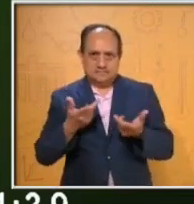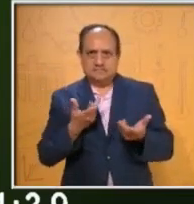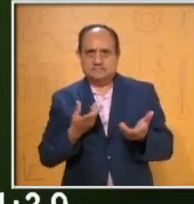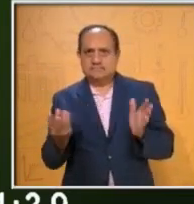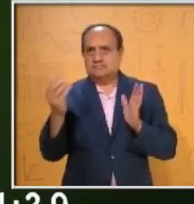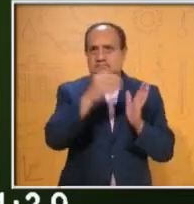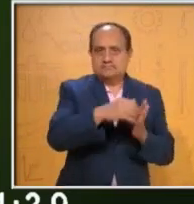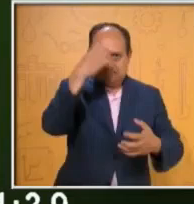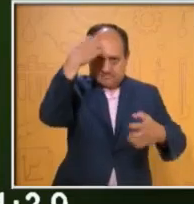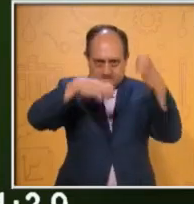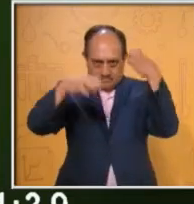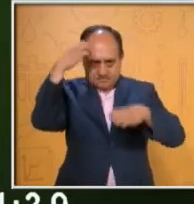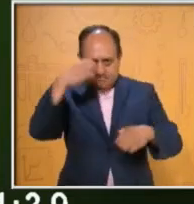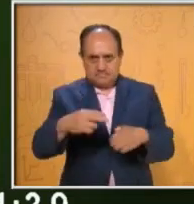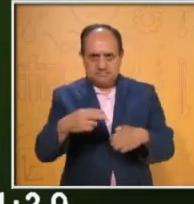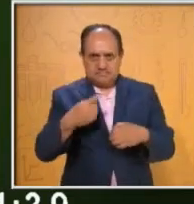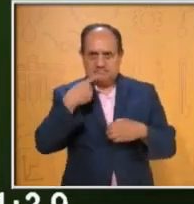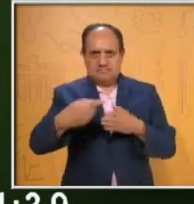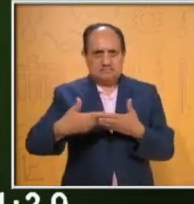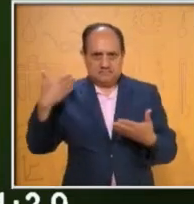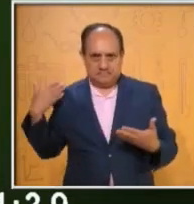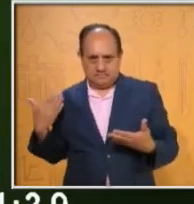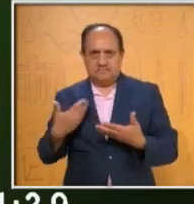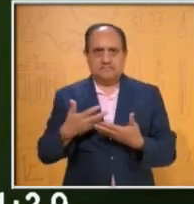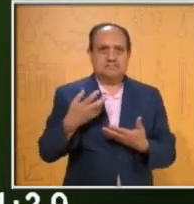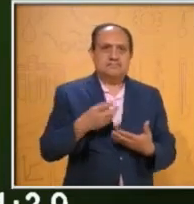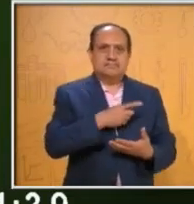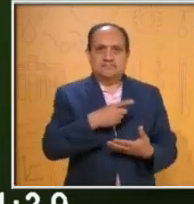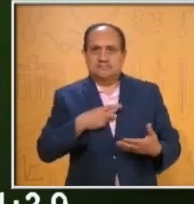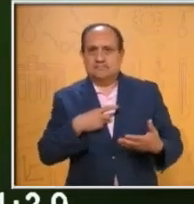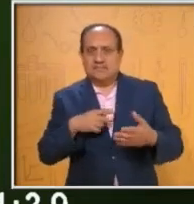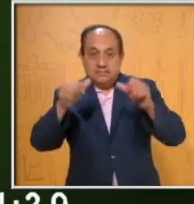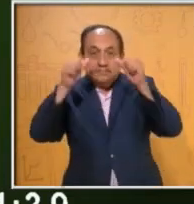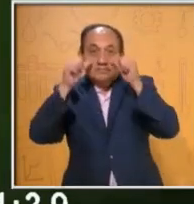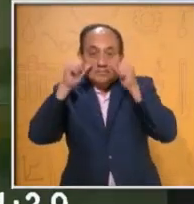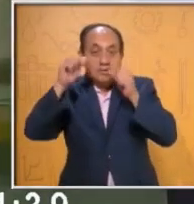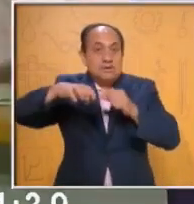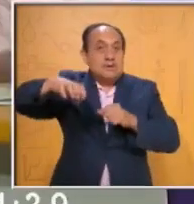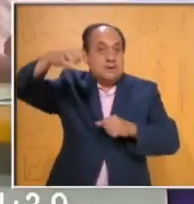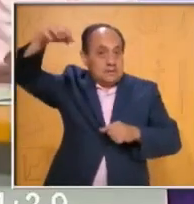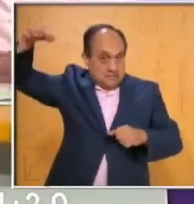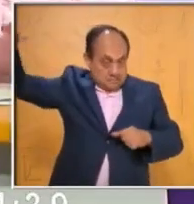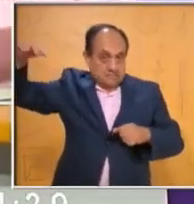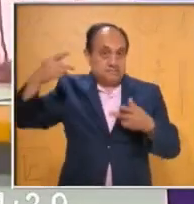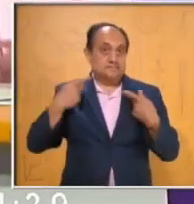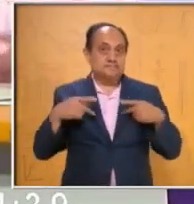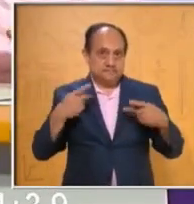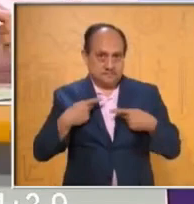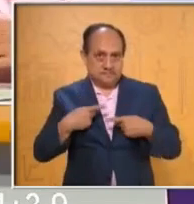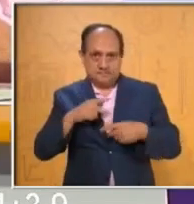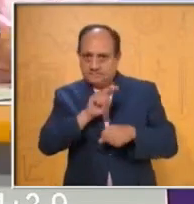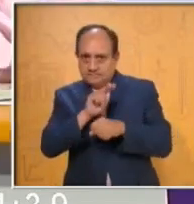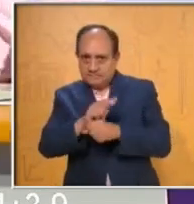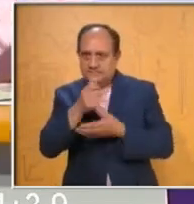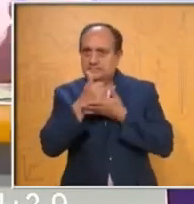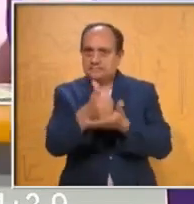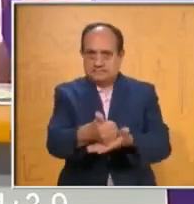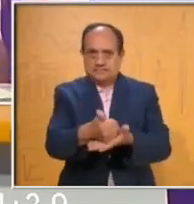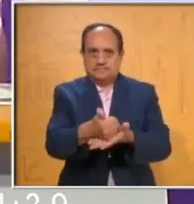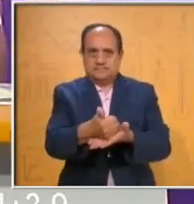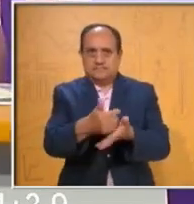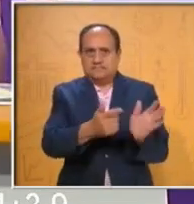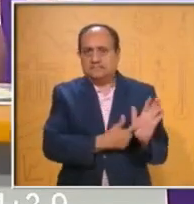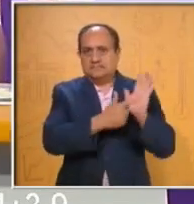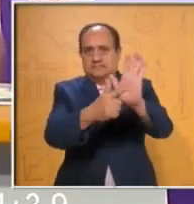experimento que, como te mencionamos anteriormente, debemos de estar con la supervisión de un adulto, ¿ok? Bueno, pues aquí ya están